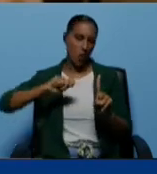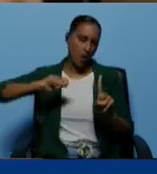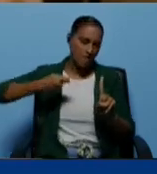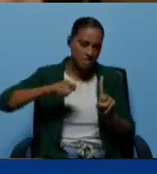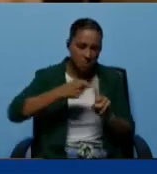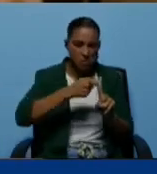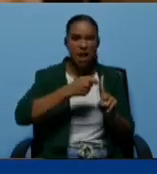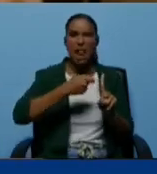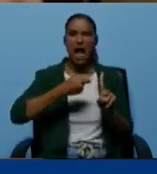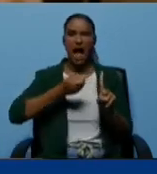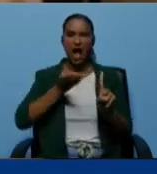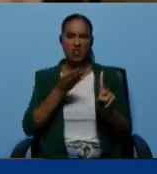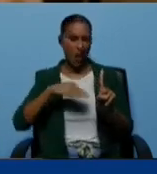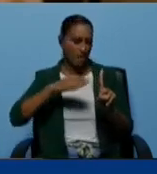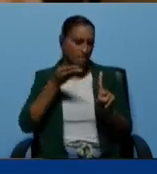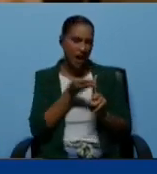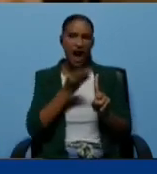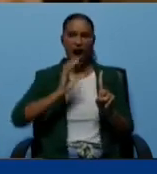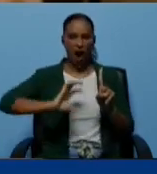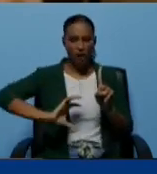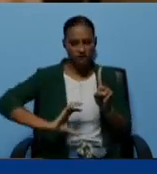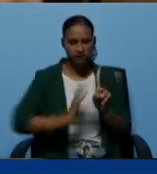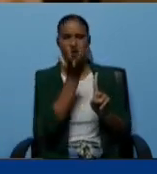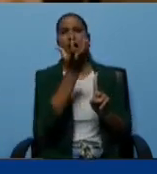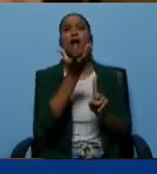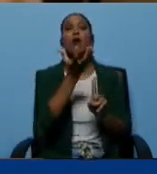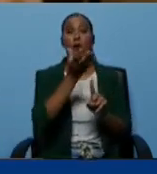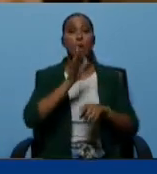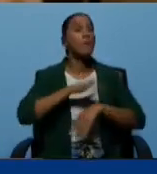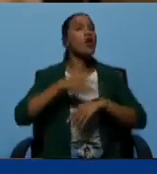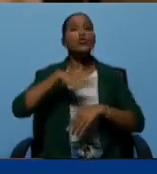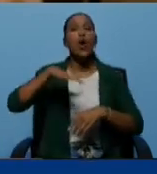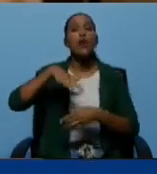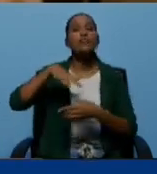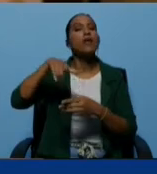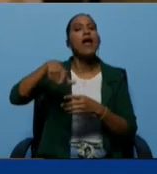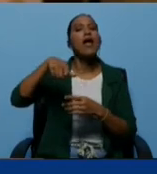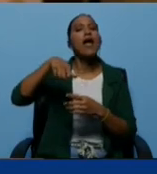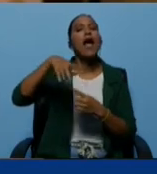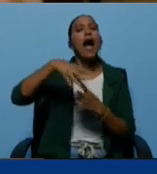mayo por manifestantes encapuchados en la Plaza Altamira de Caracas.